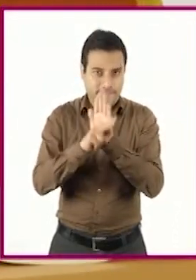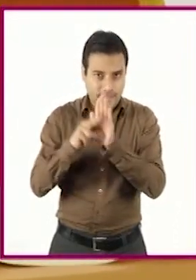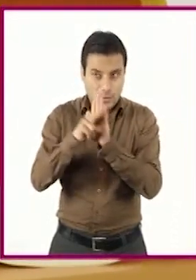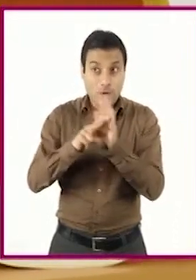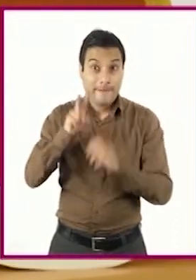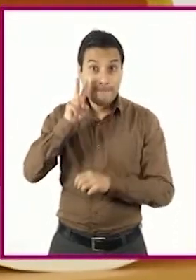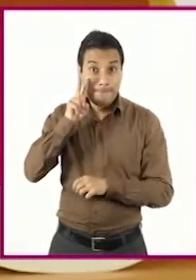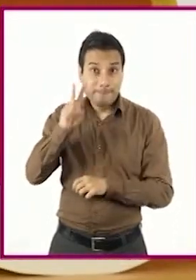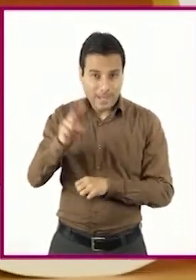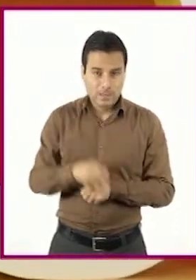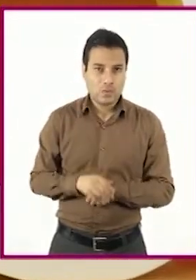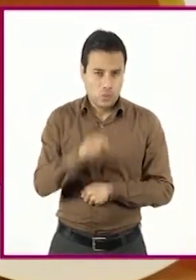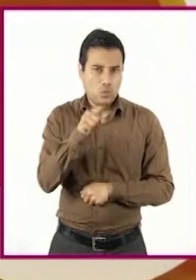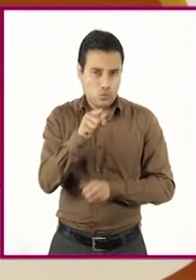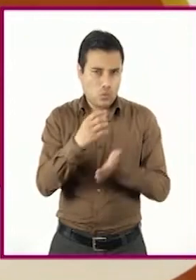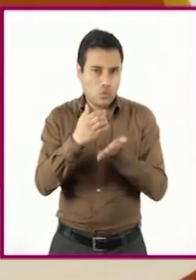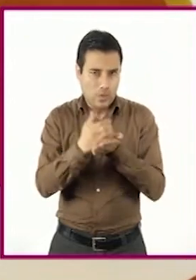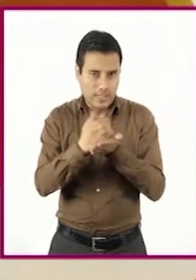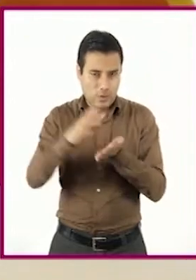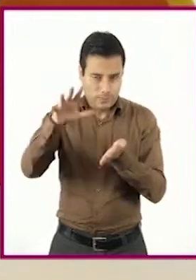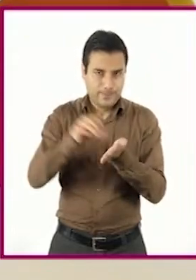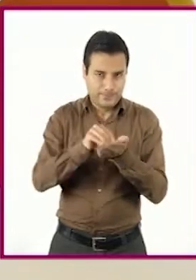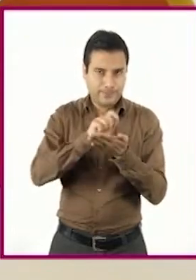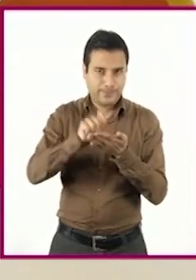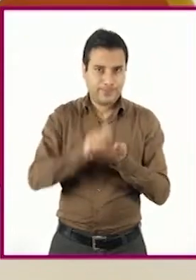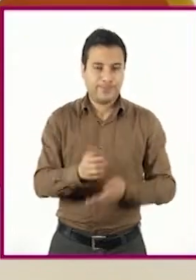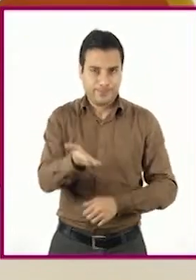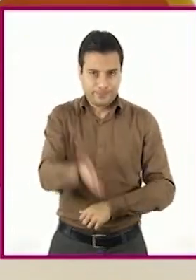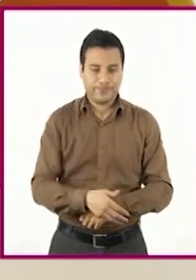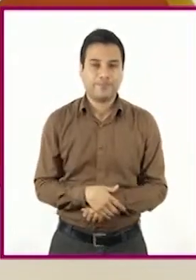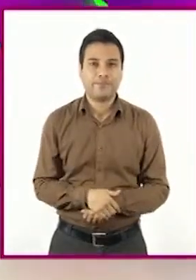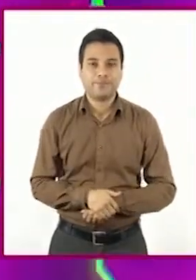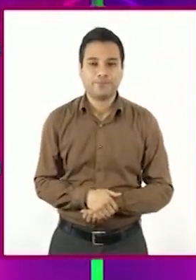las características necesarias para su construcción.